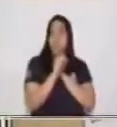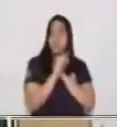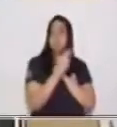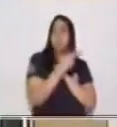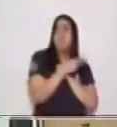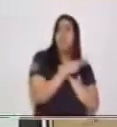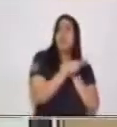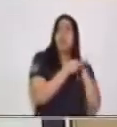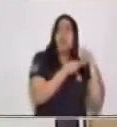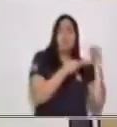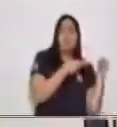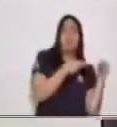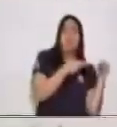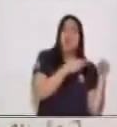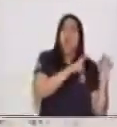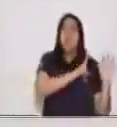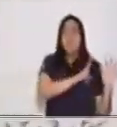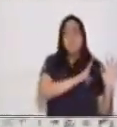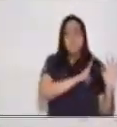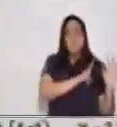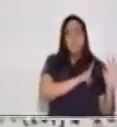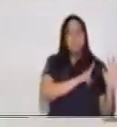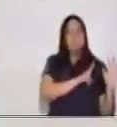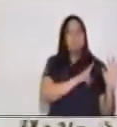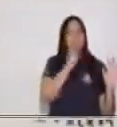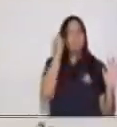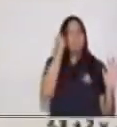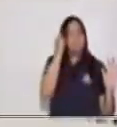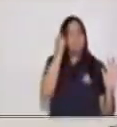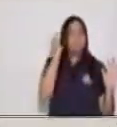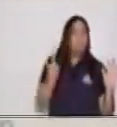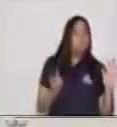vamos a obtener por resultado 7.